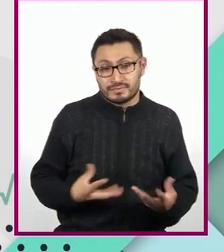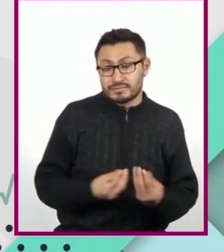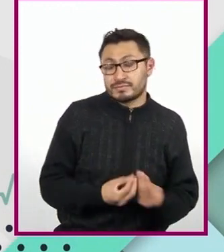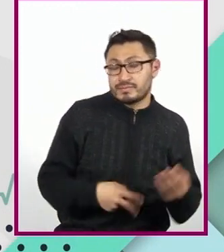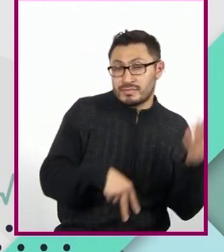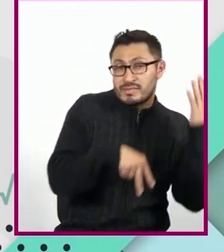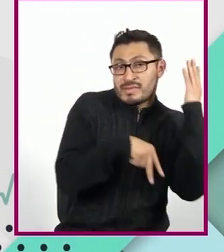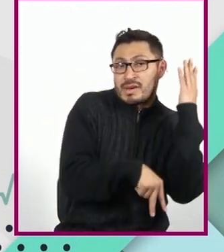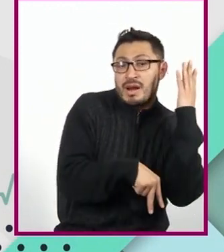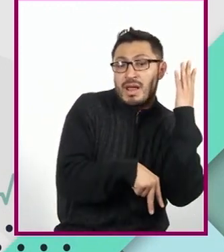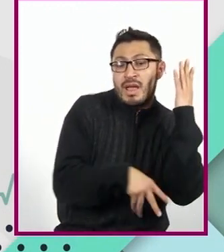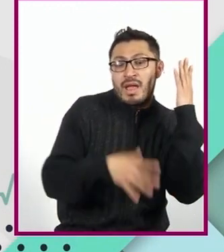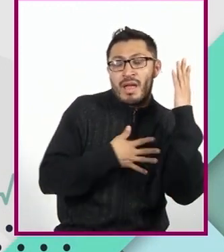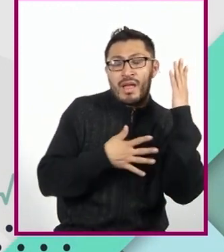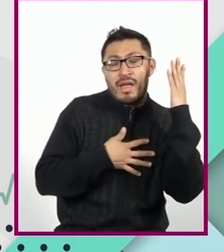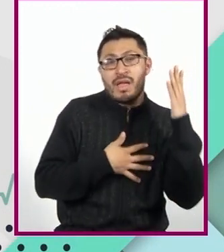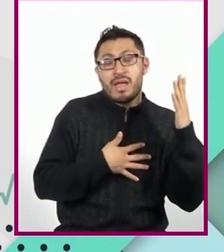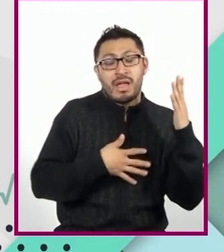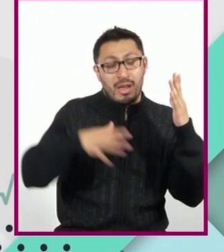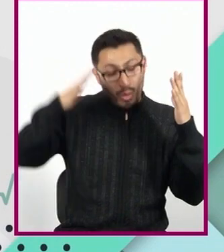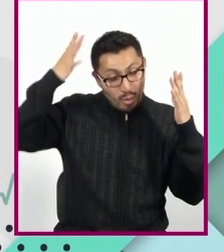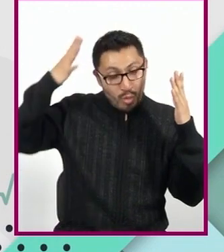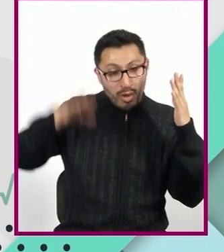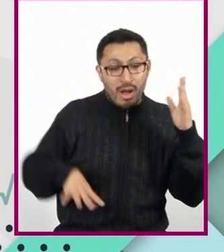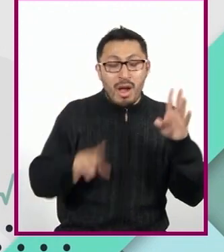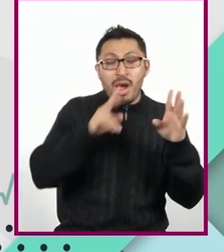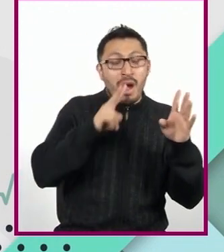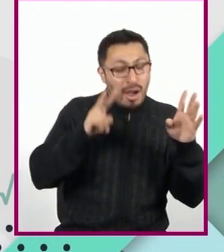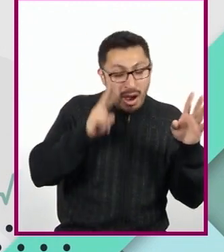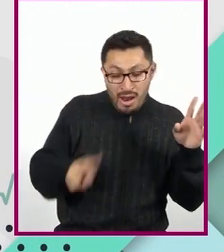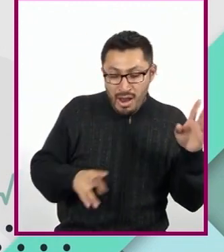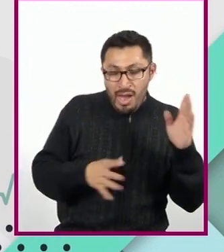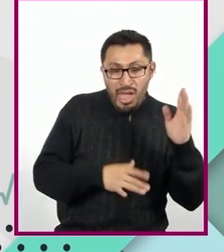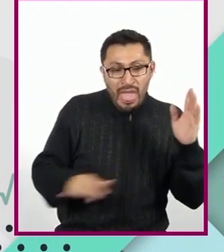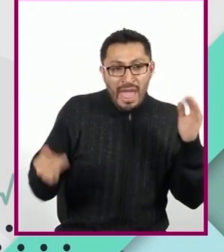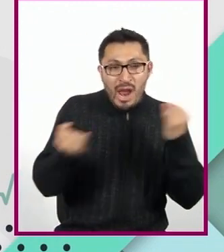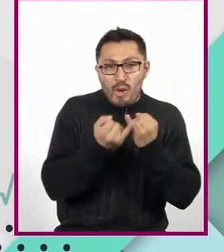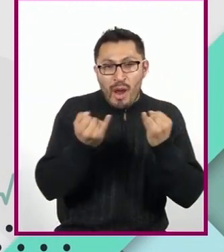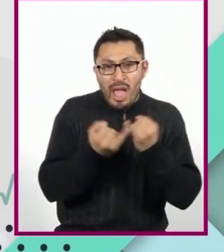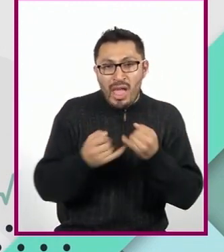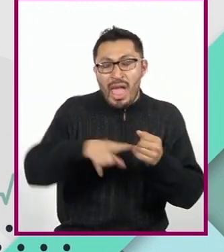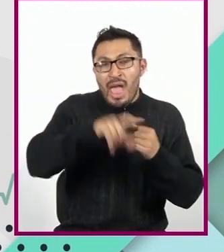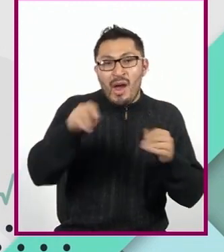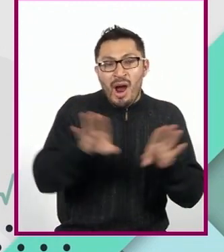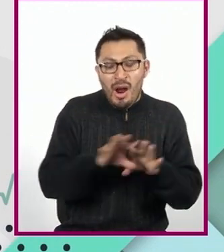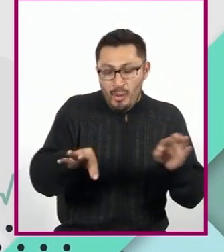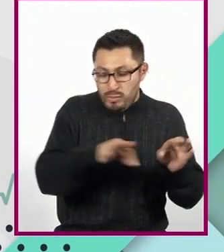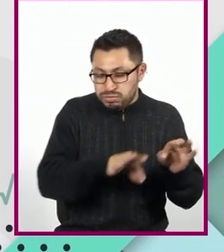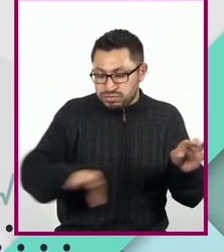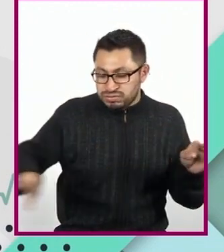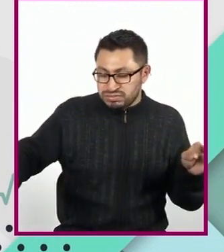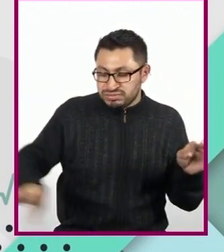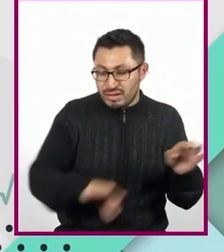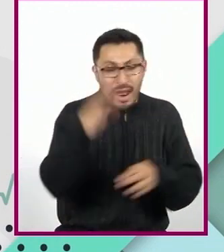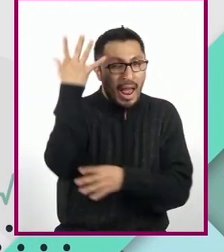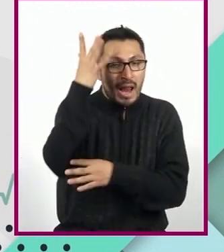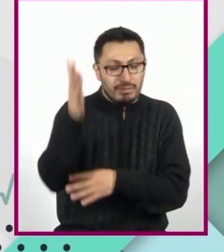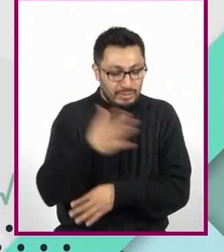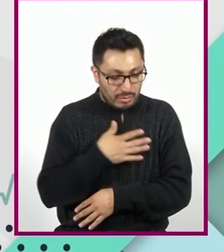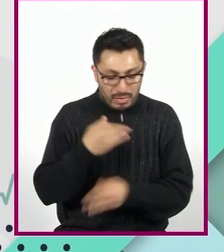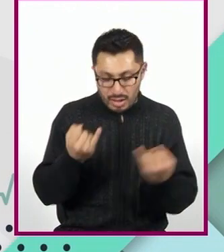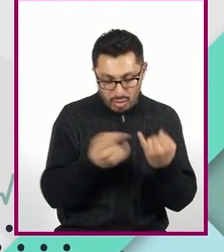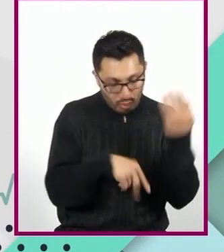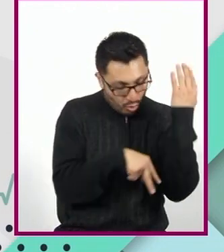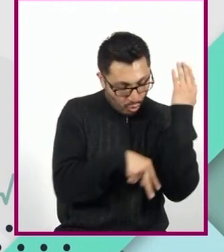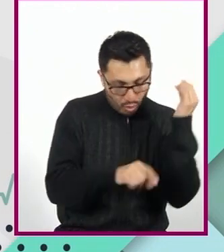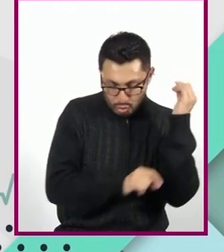de tal forma que mi sombra se proyecte de la siguiente manera. Después medimos la sombra del árbol y la mía.